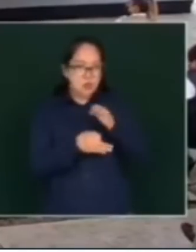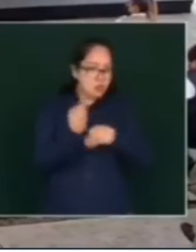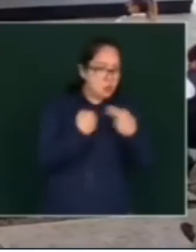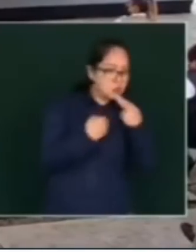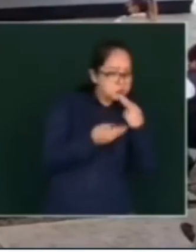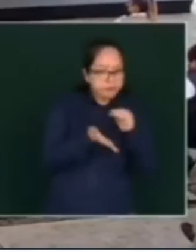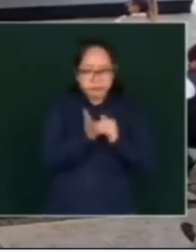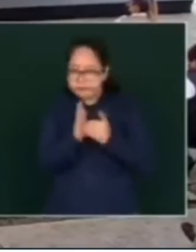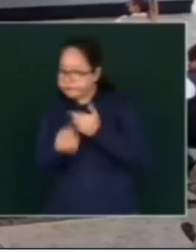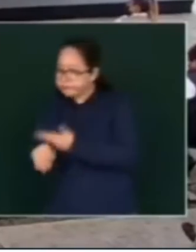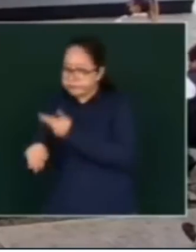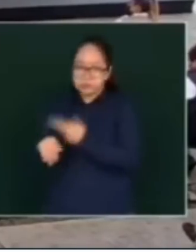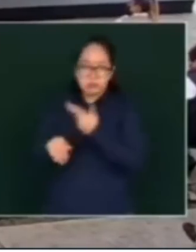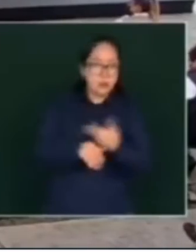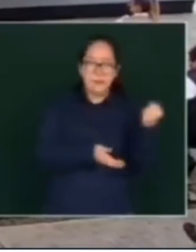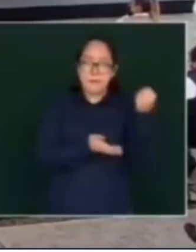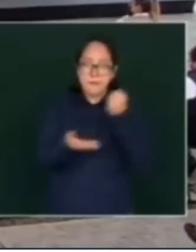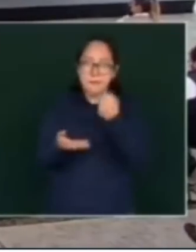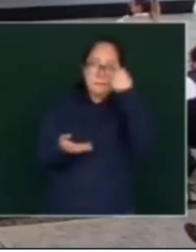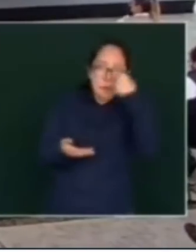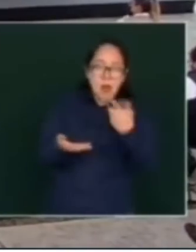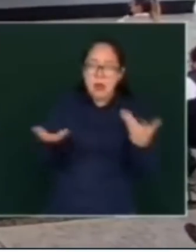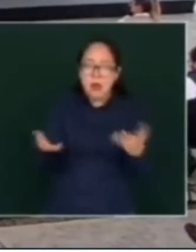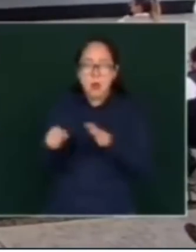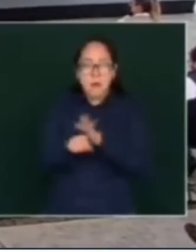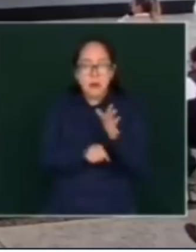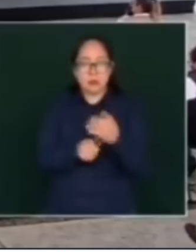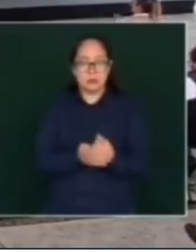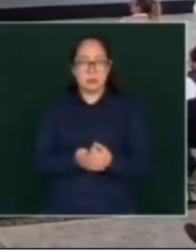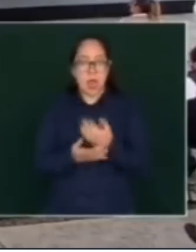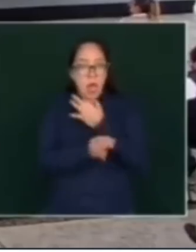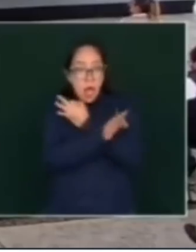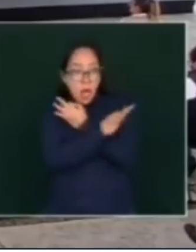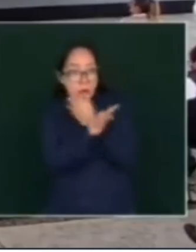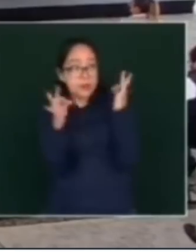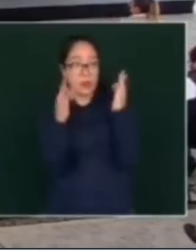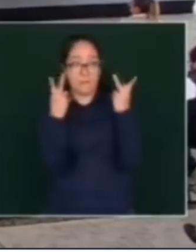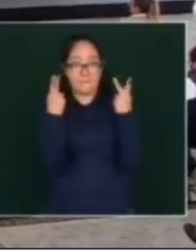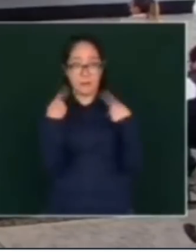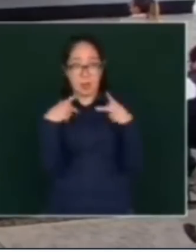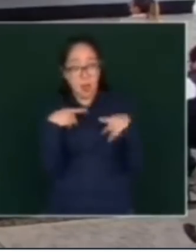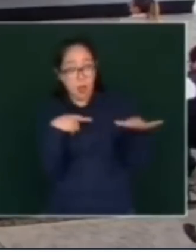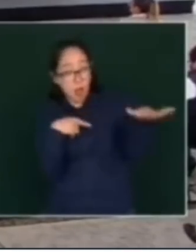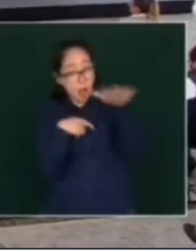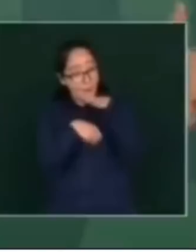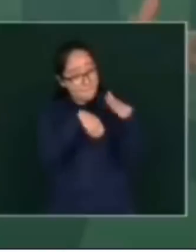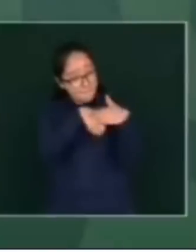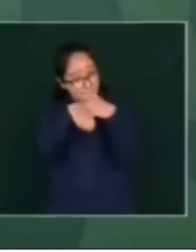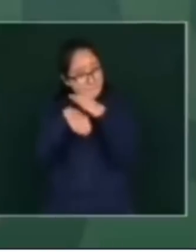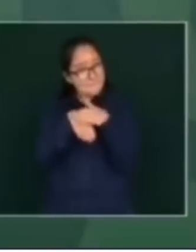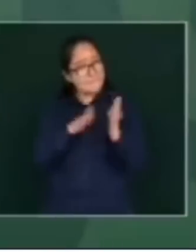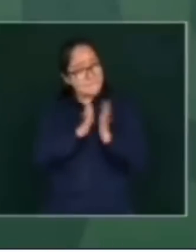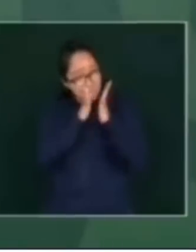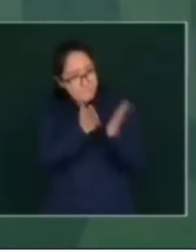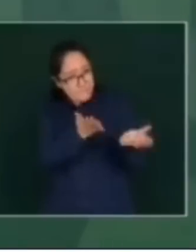para informar a la gente, llamar a la gente a participar,